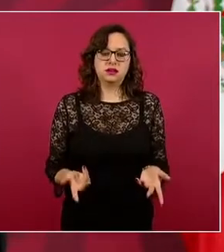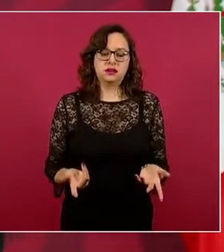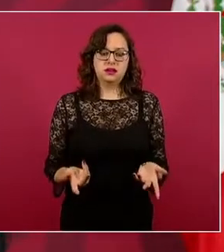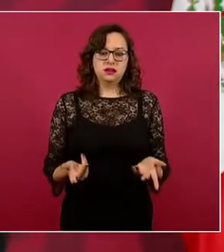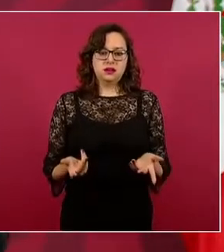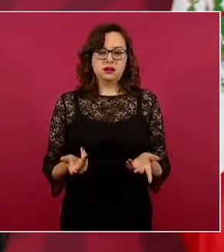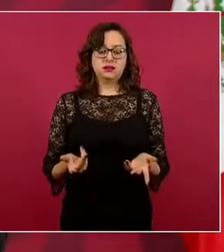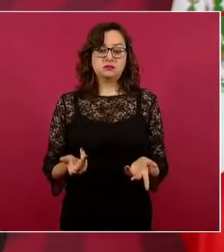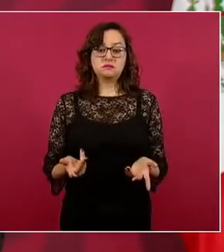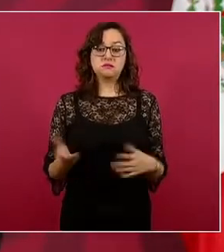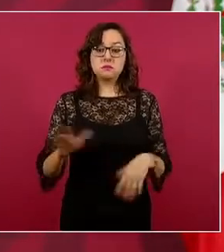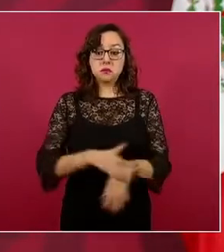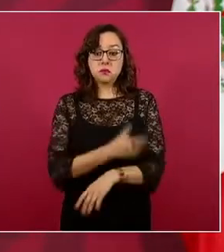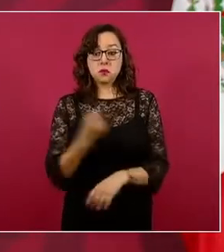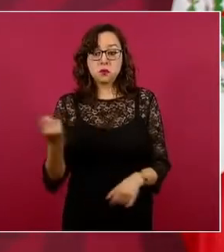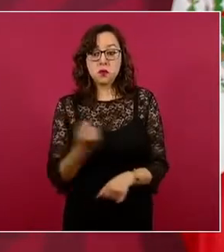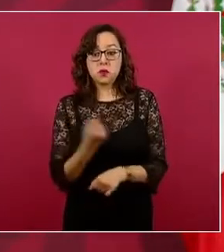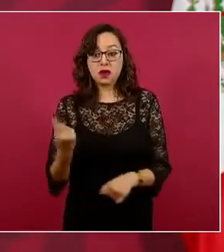debe